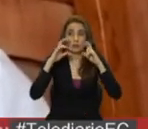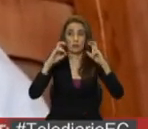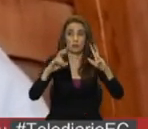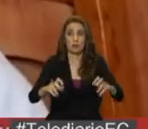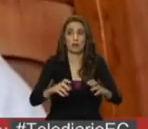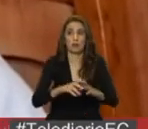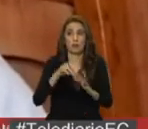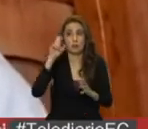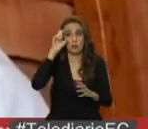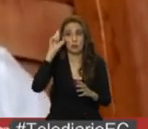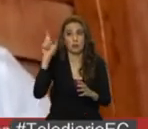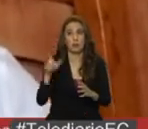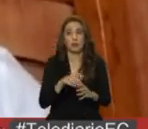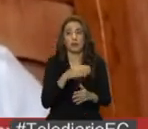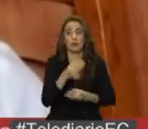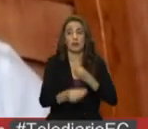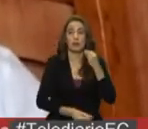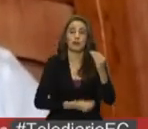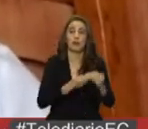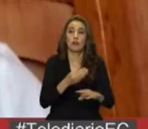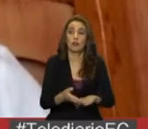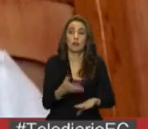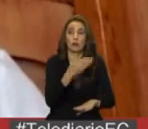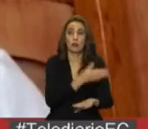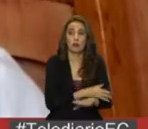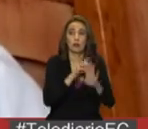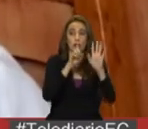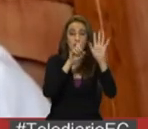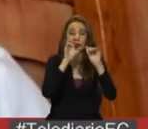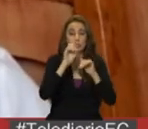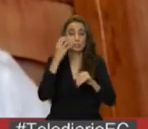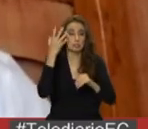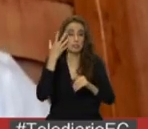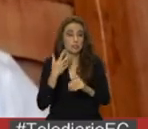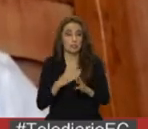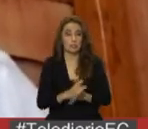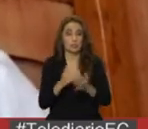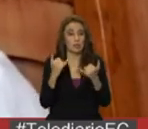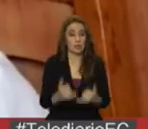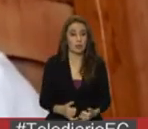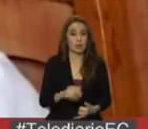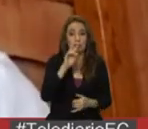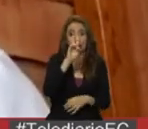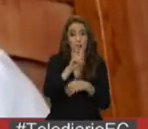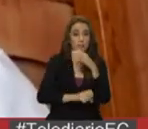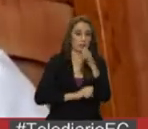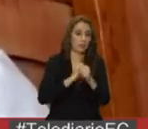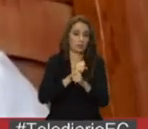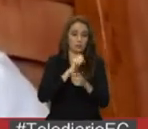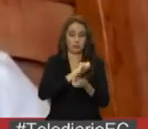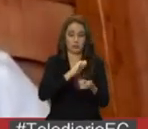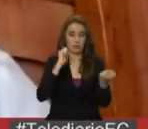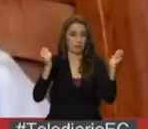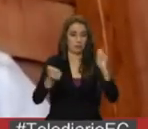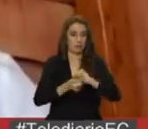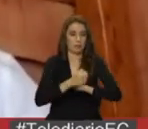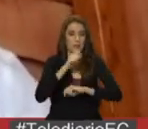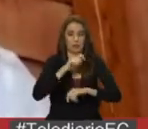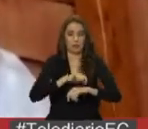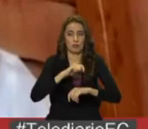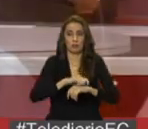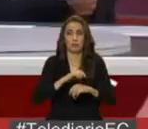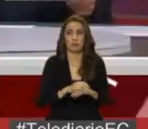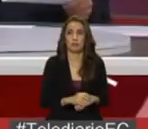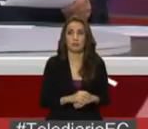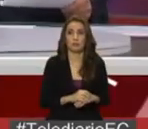fiscal, perdón. Antes era 60 días y muy poco, ahora son 2 años en los delitos que pasan de 5 años y es demasiado largo. Claro